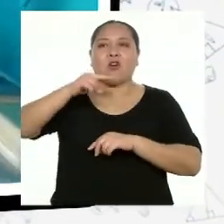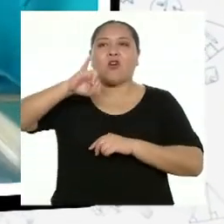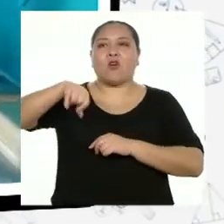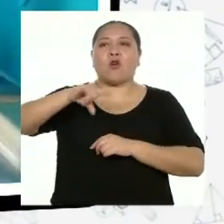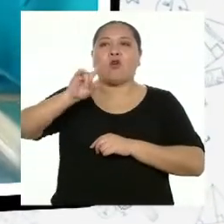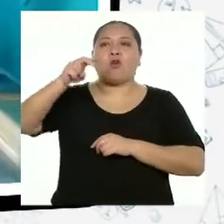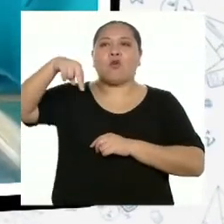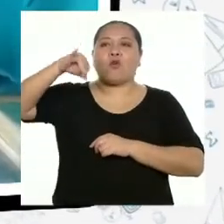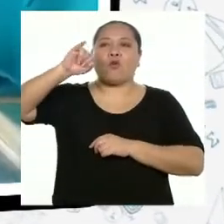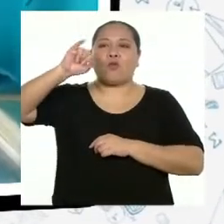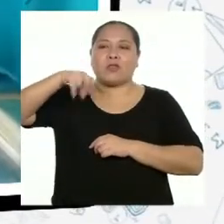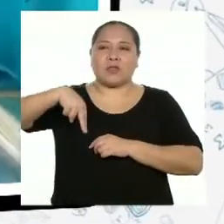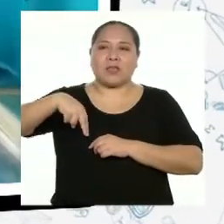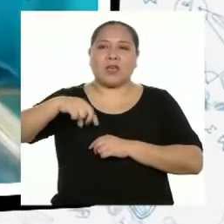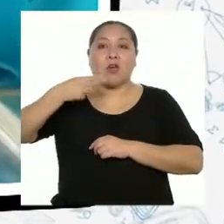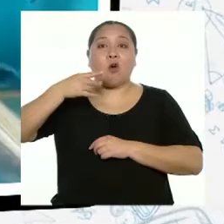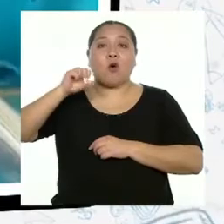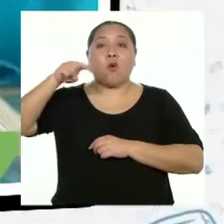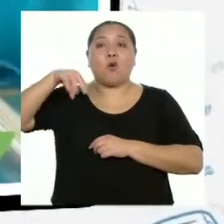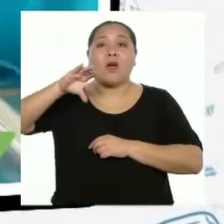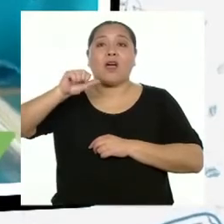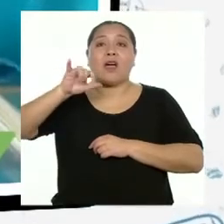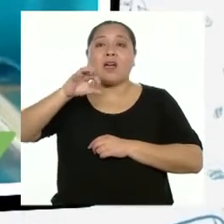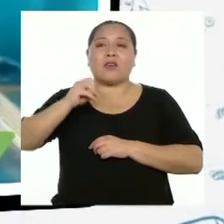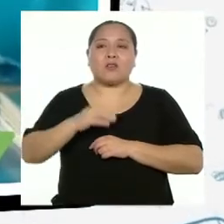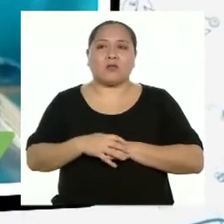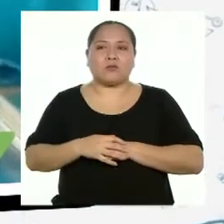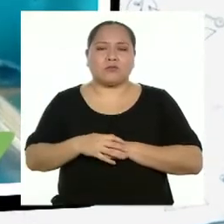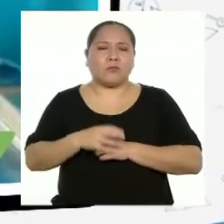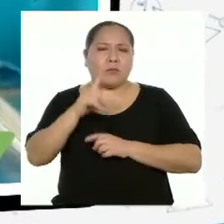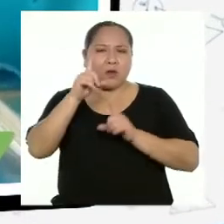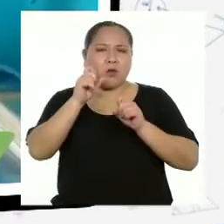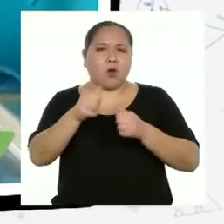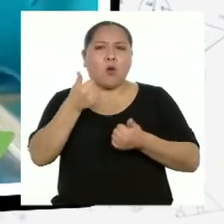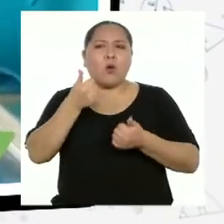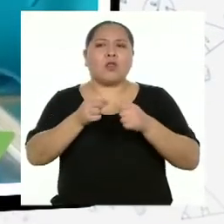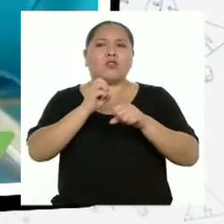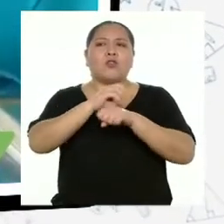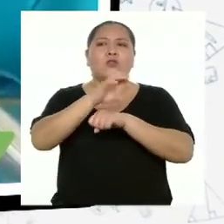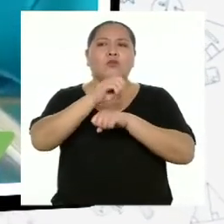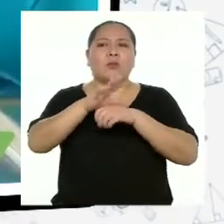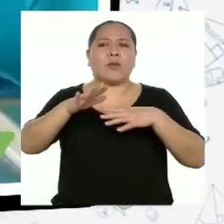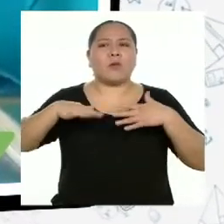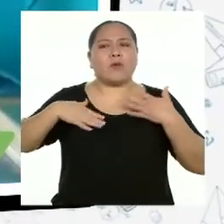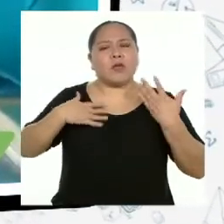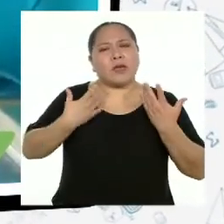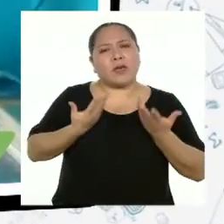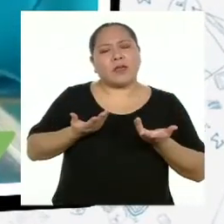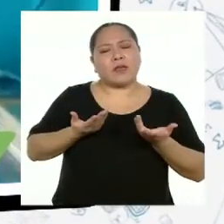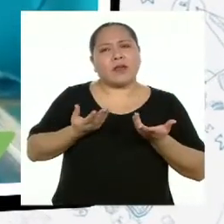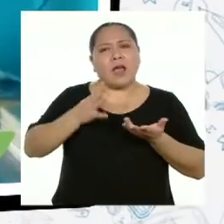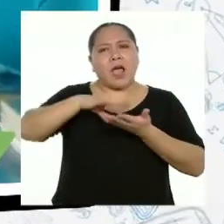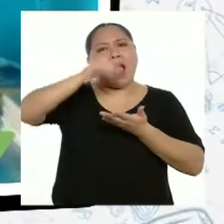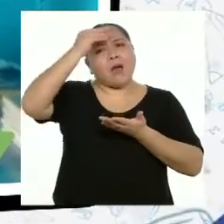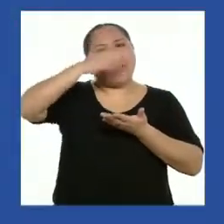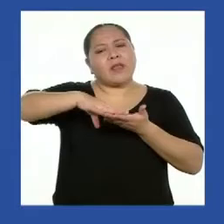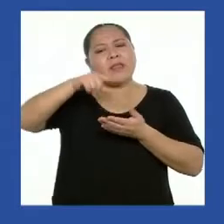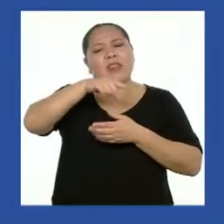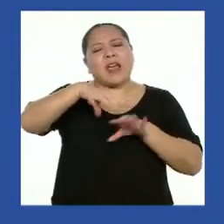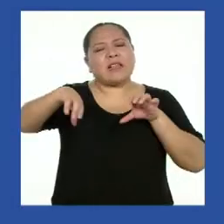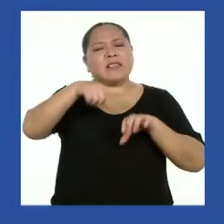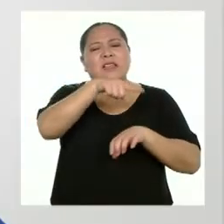Huancayo. Y mi pregunta es, ¿qué recomendaciones tienen para que podamos aprender a hacer estos